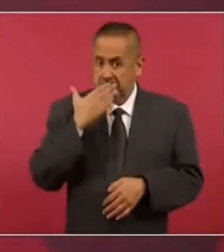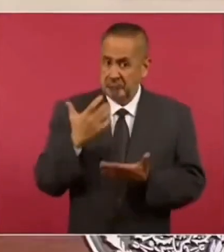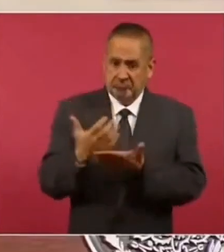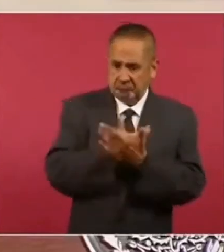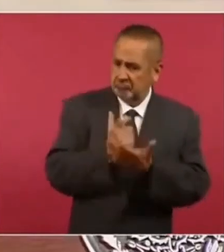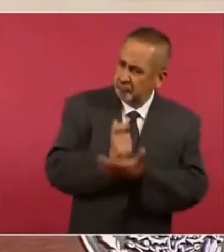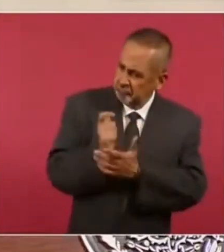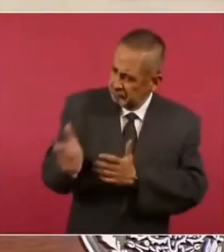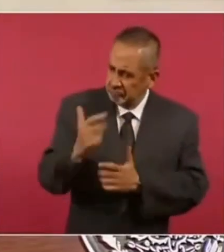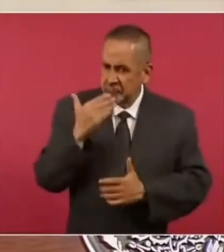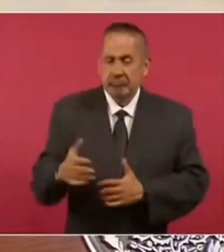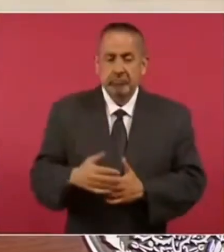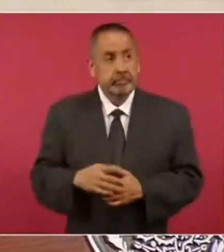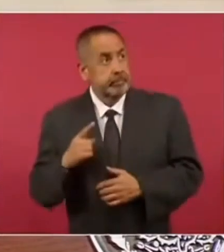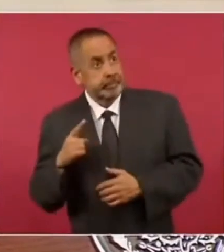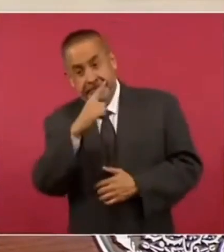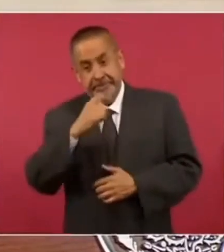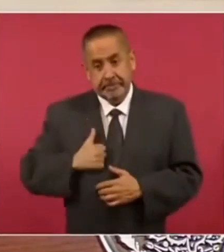No cuidan el medio ambiente